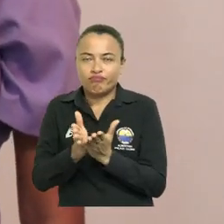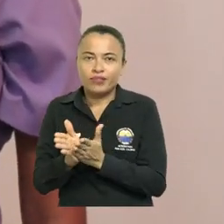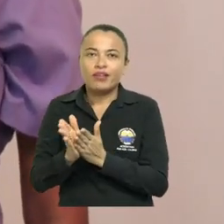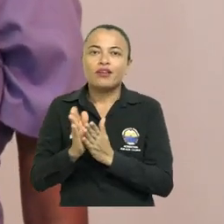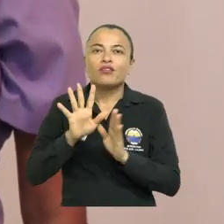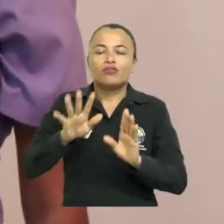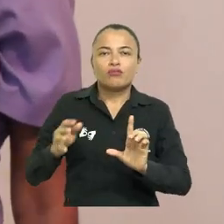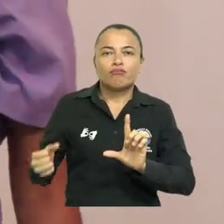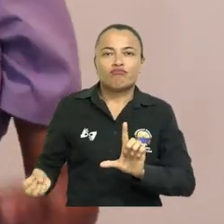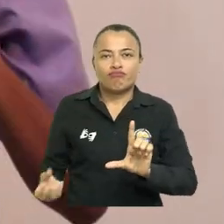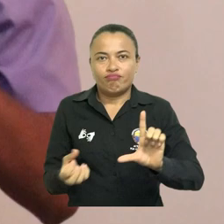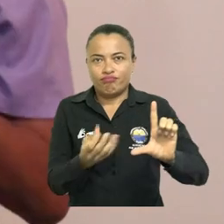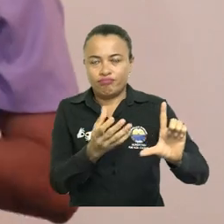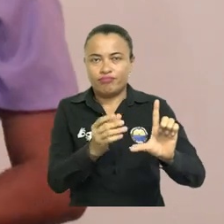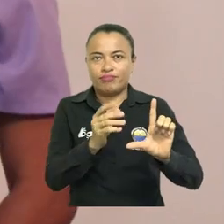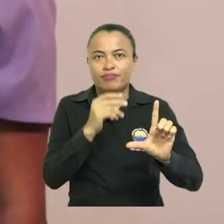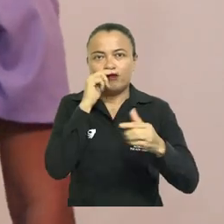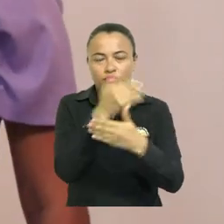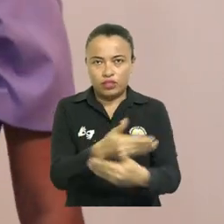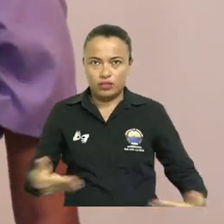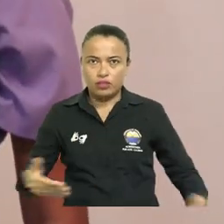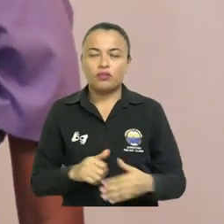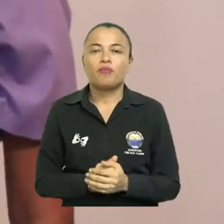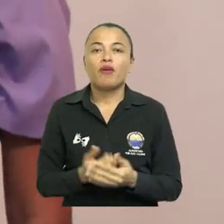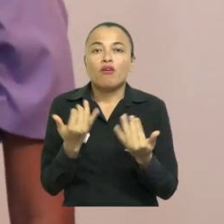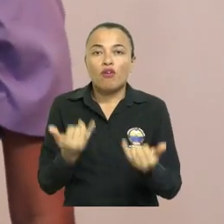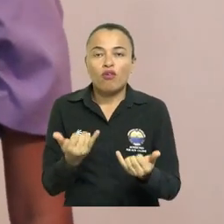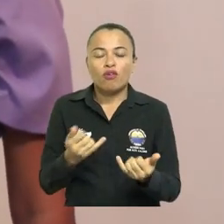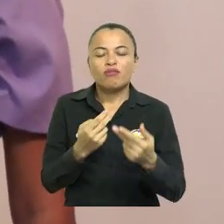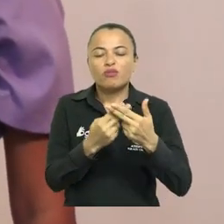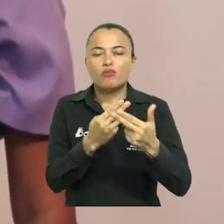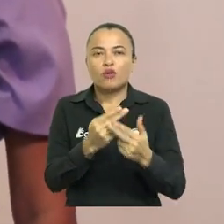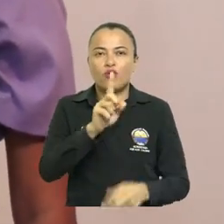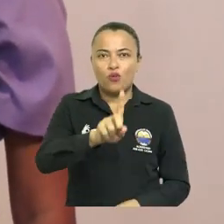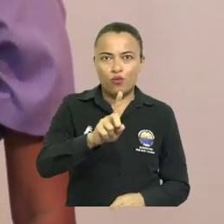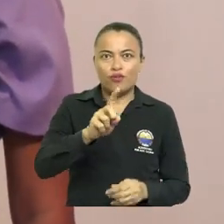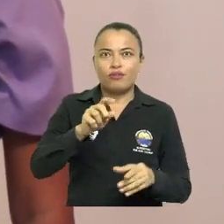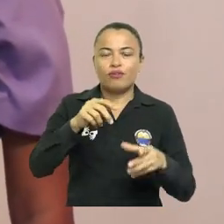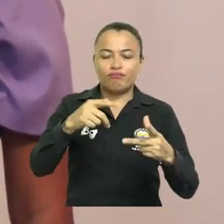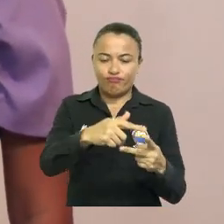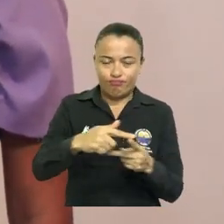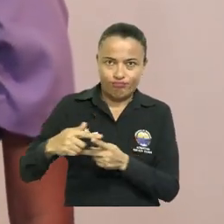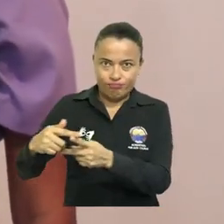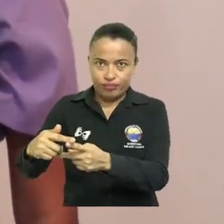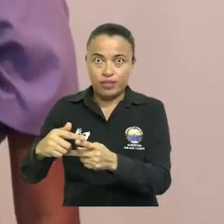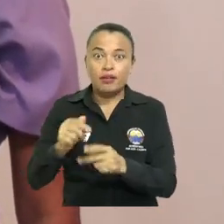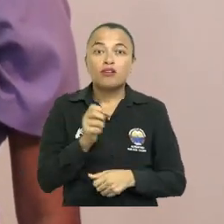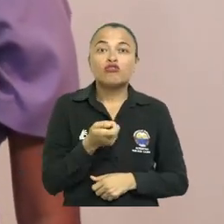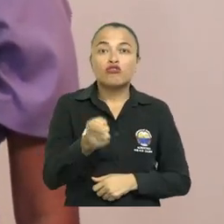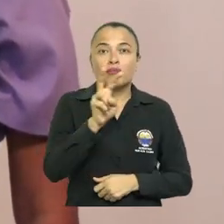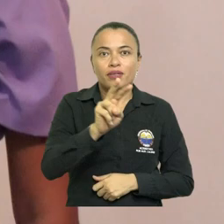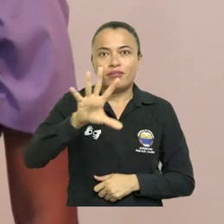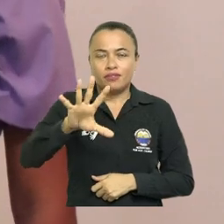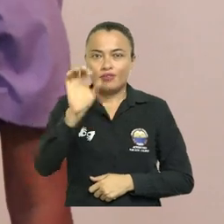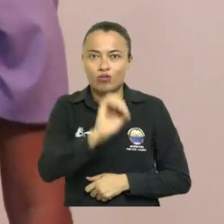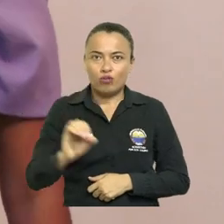damos la gran noticia que somos el número uno en el tarjetón. Este 25 de octubre esperamos contar con tu apoyo para que a través de